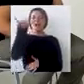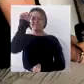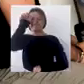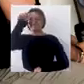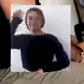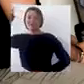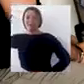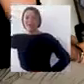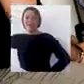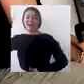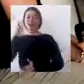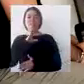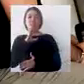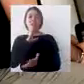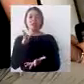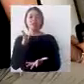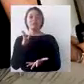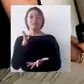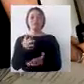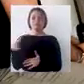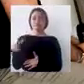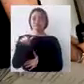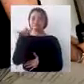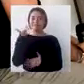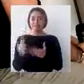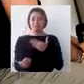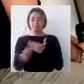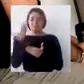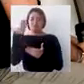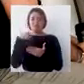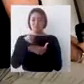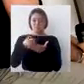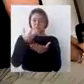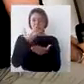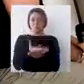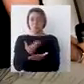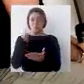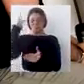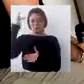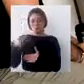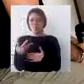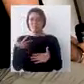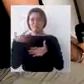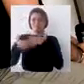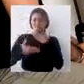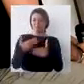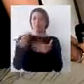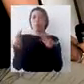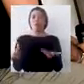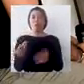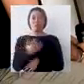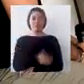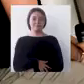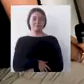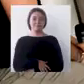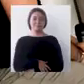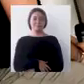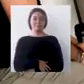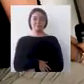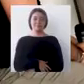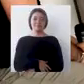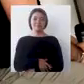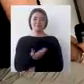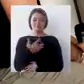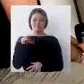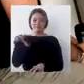sus aventuras, sus desventuras, sus inicios, la estructura de una historia, está condensada en esta